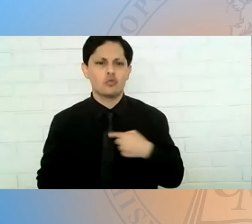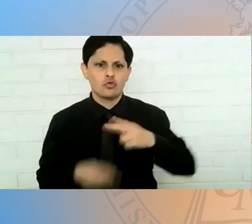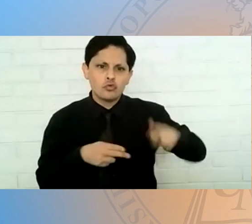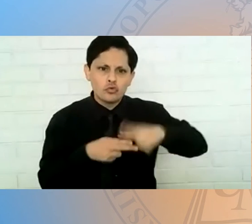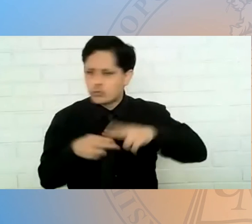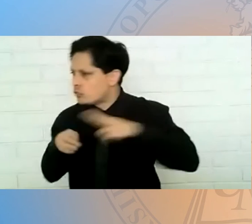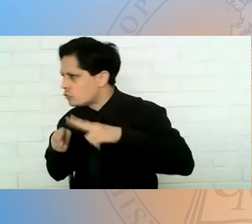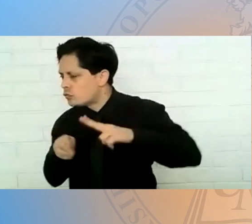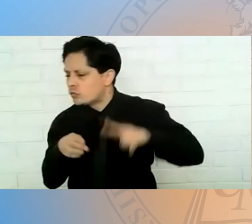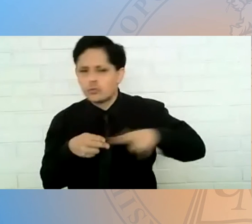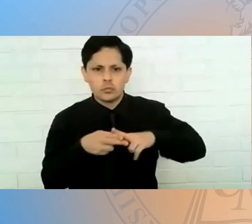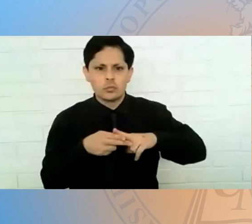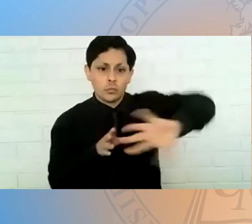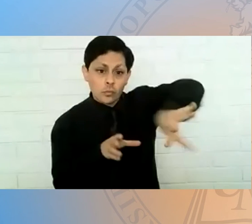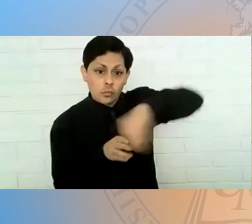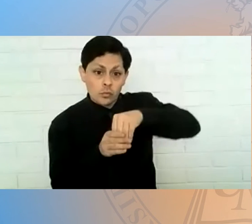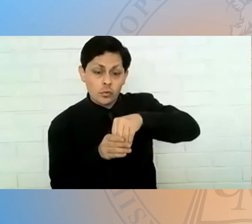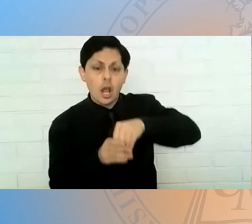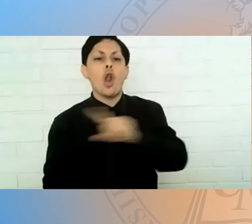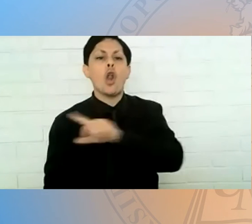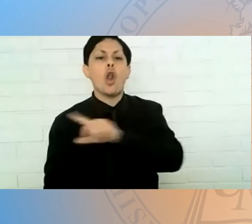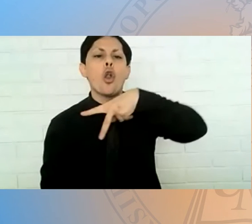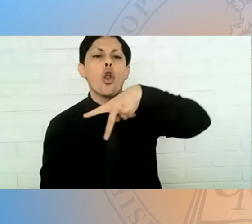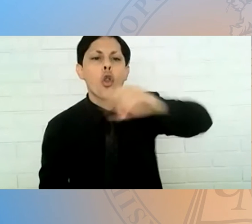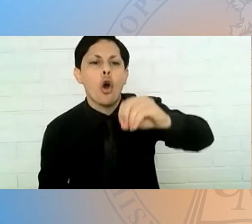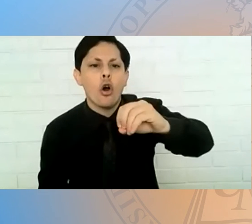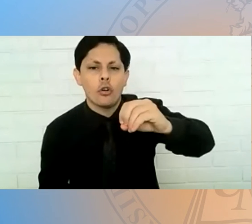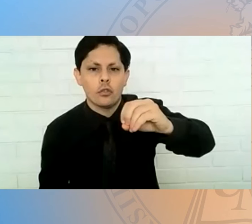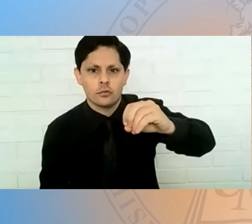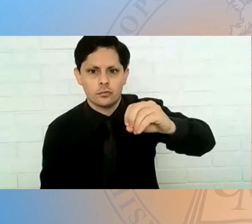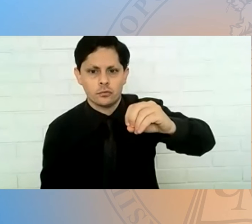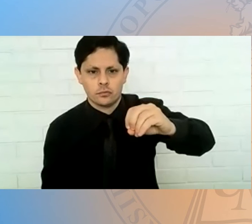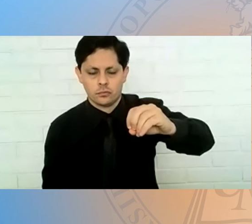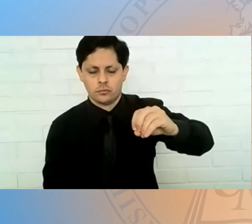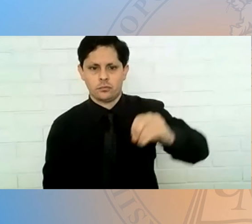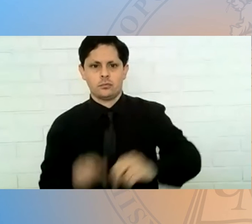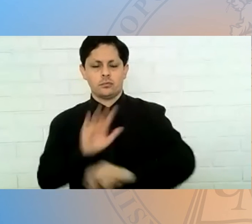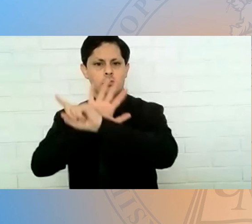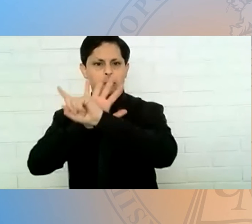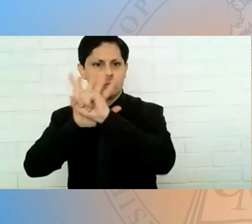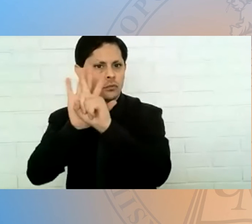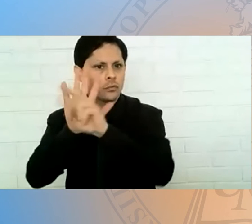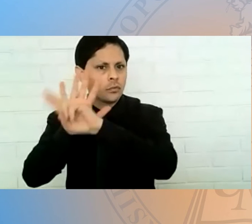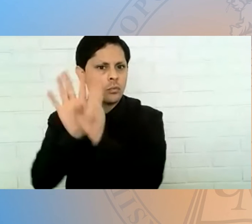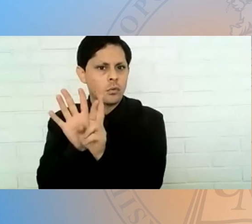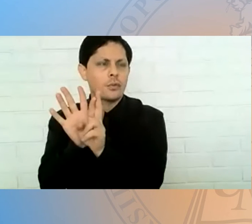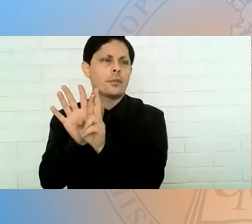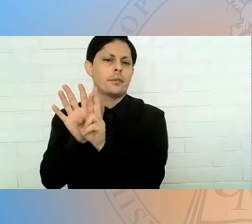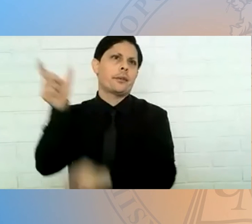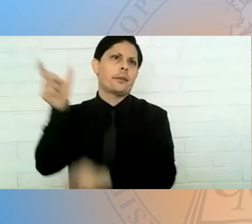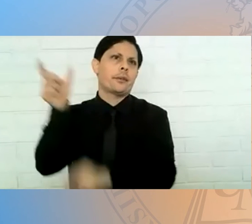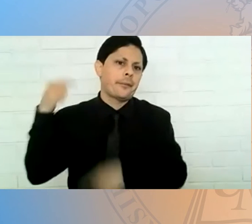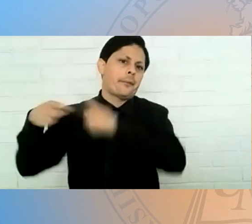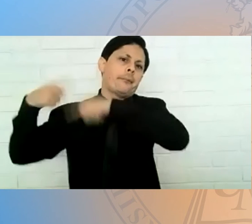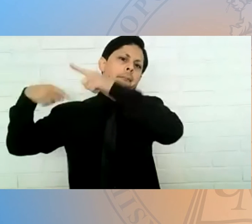colaborativamente, interdisciplinariamente, no en una asignatura donde se va a ver, no sé, una base